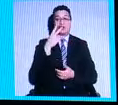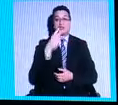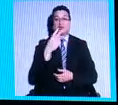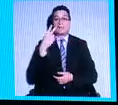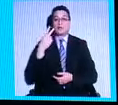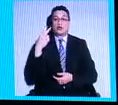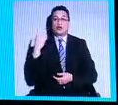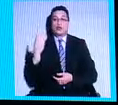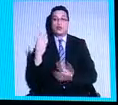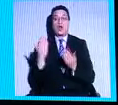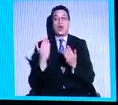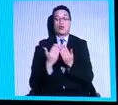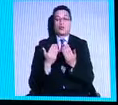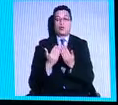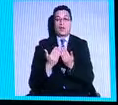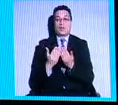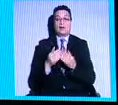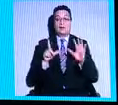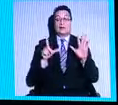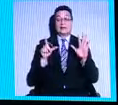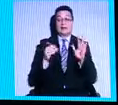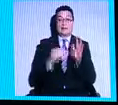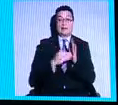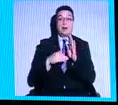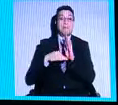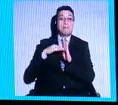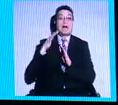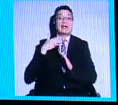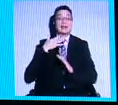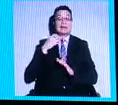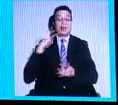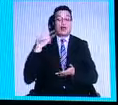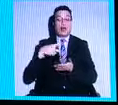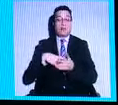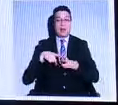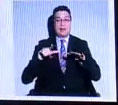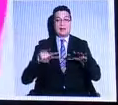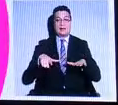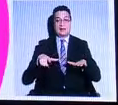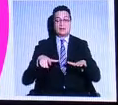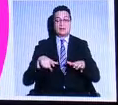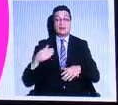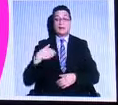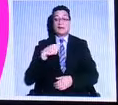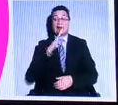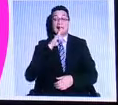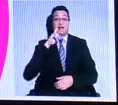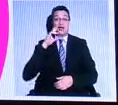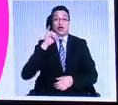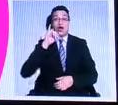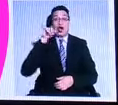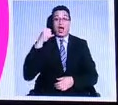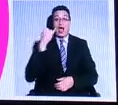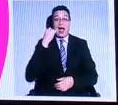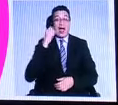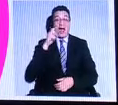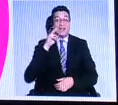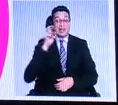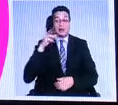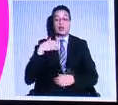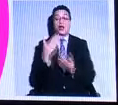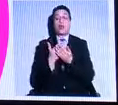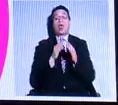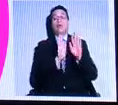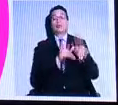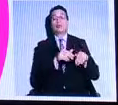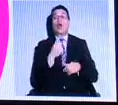560.221 estudiantes, 70.000 más que el año 2017. Mi tío Javier tuvo que abandonar el colegio cuando solo tenía